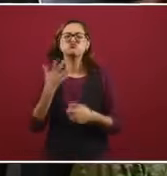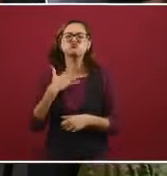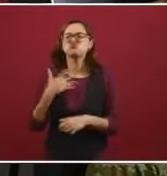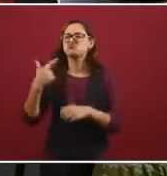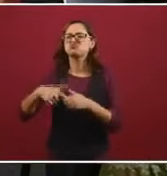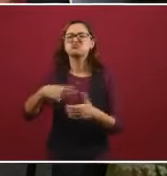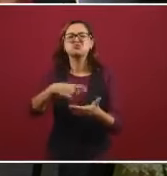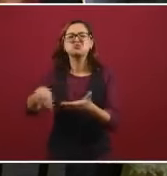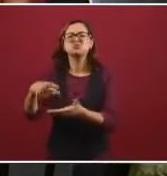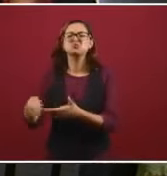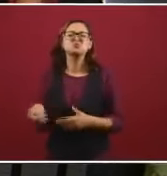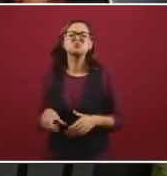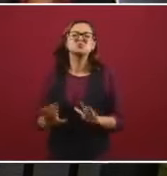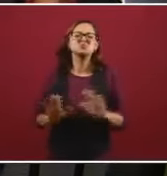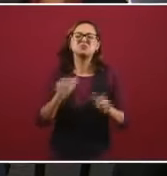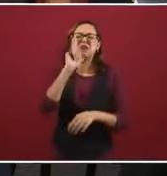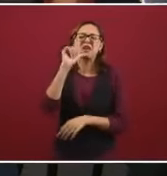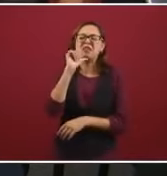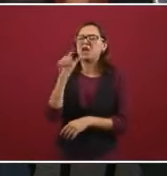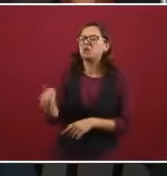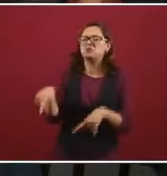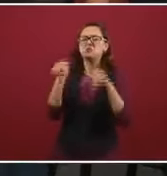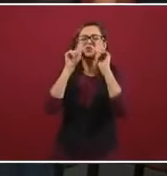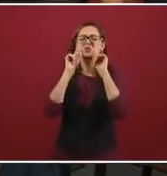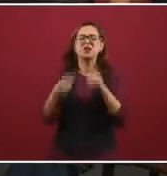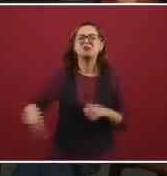posibilidad de tener un carro.